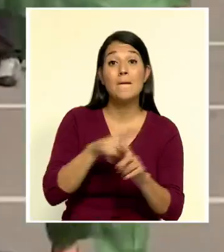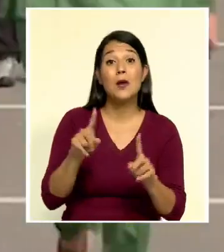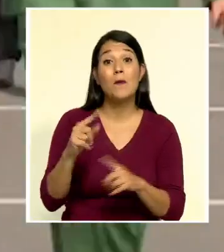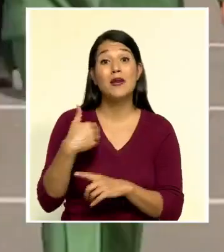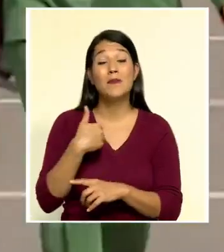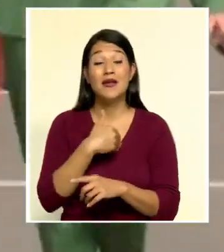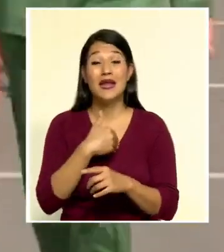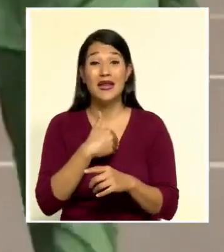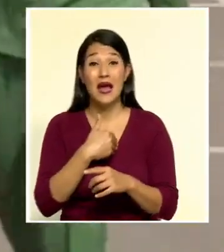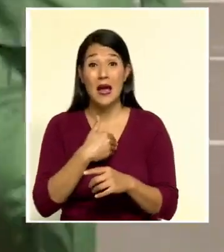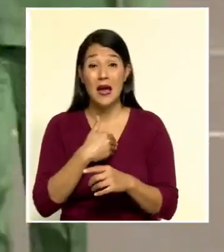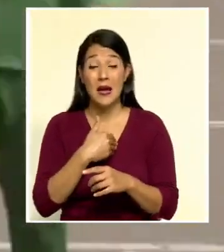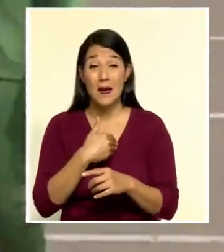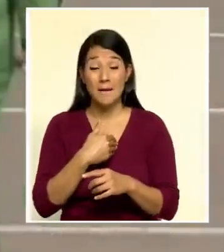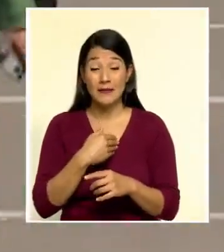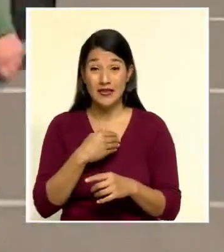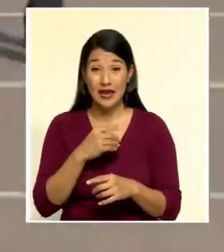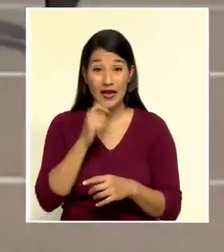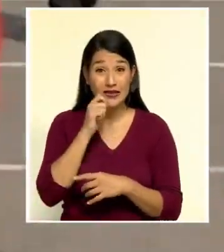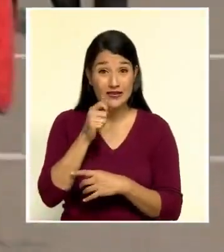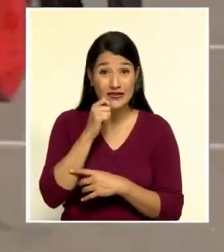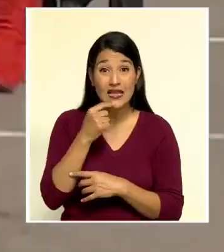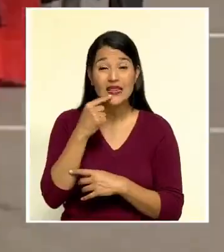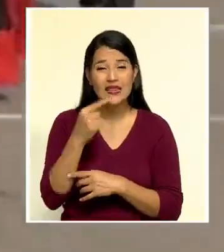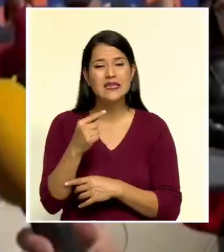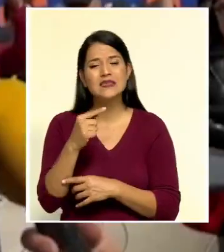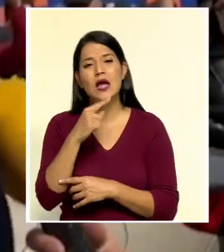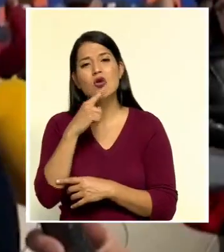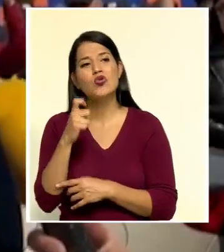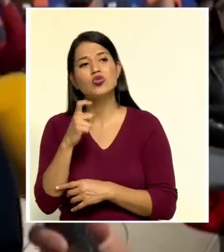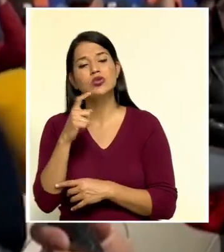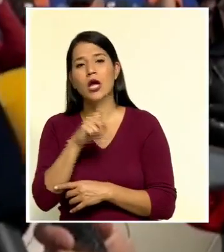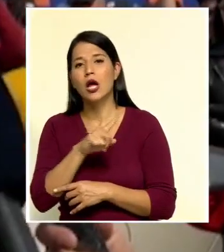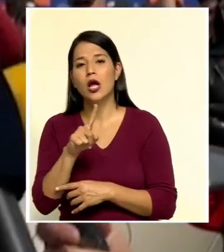Vereshchuk, denunciaba ante los medios que Rusia intentó boicotear la operación.